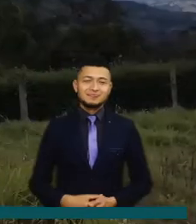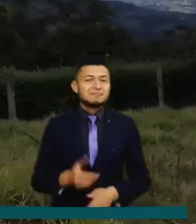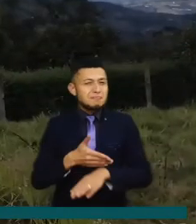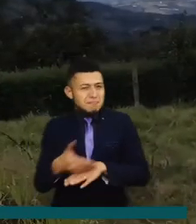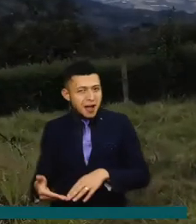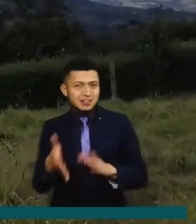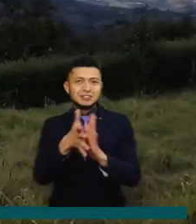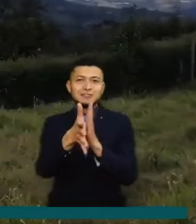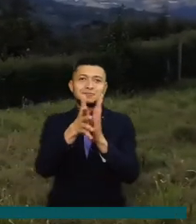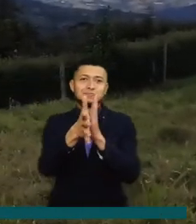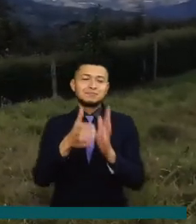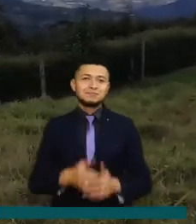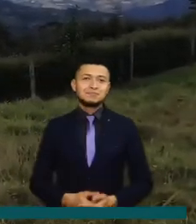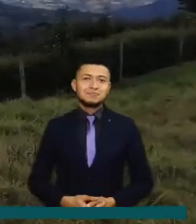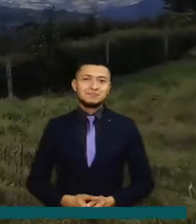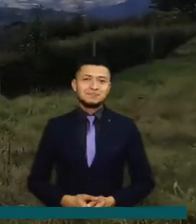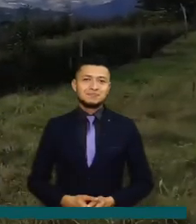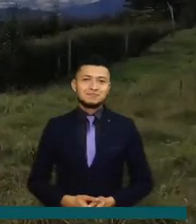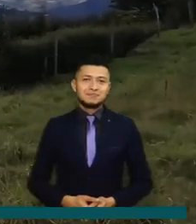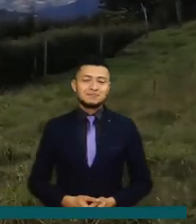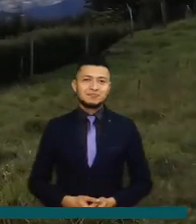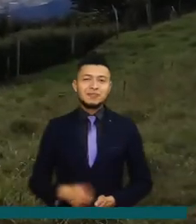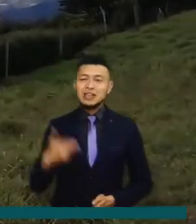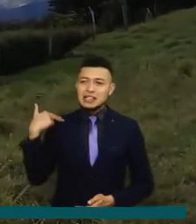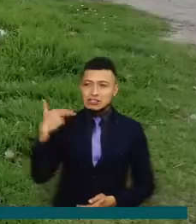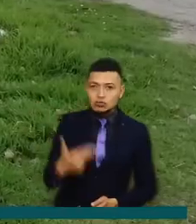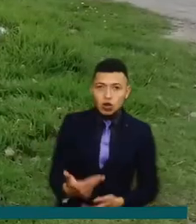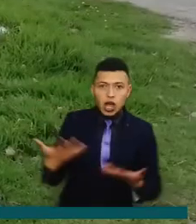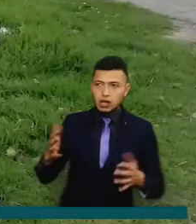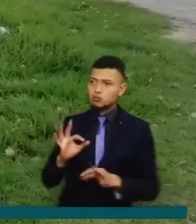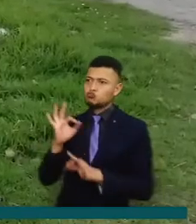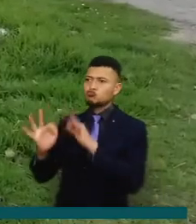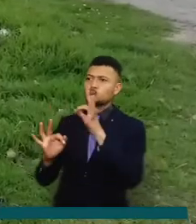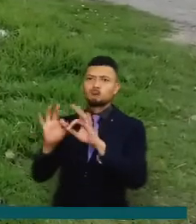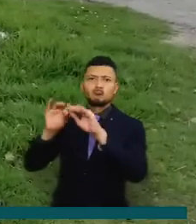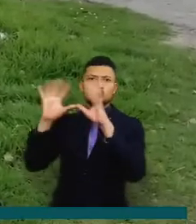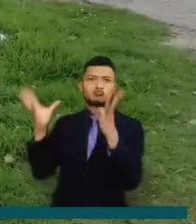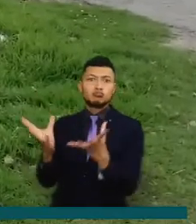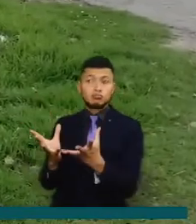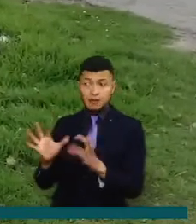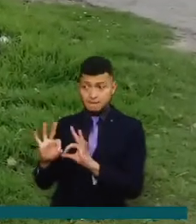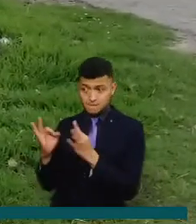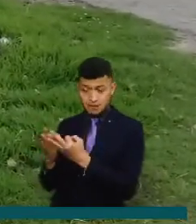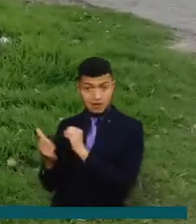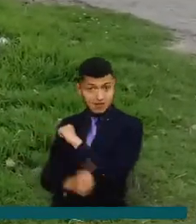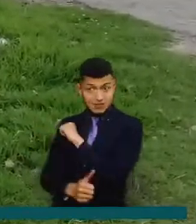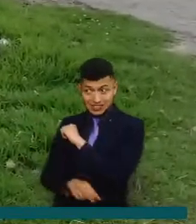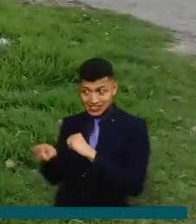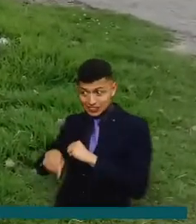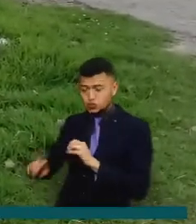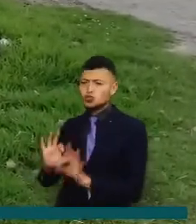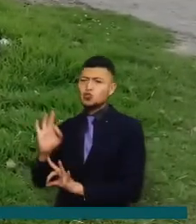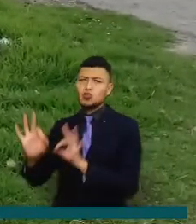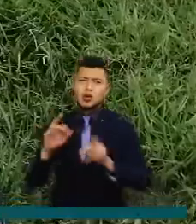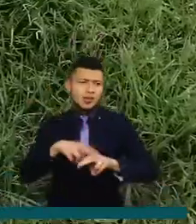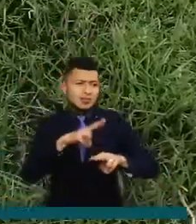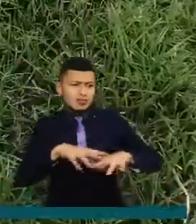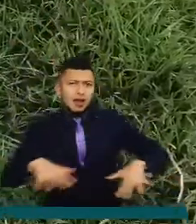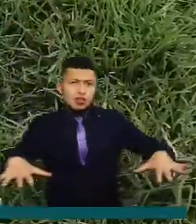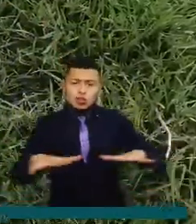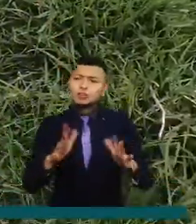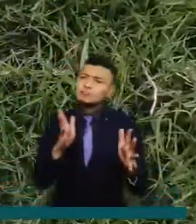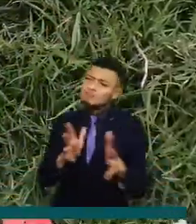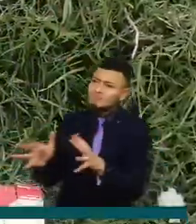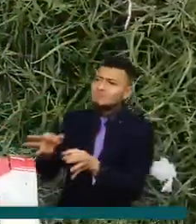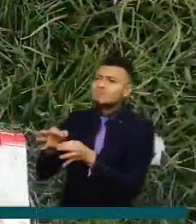más adelante les contaremos la historia de los guardianes del planeta, una familia boyacense que cuida el medio ambiente y enseña a sus vecinos